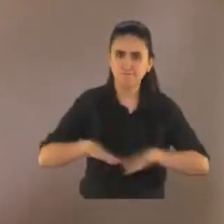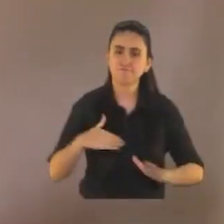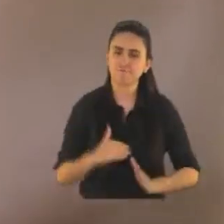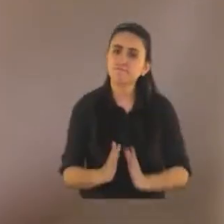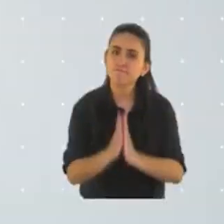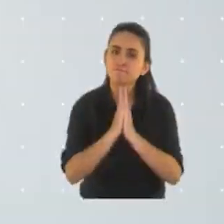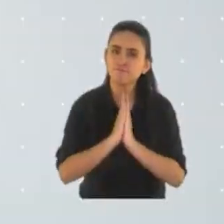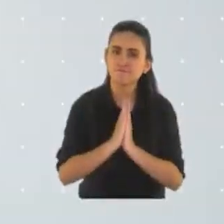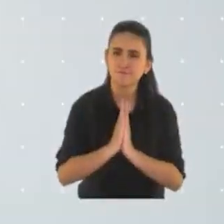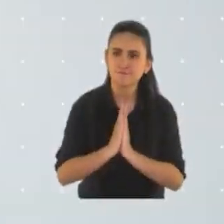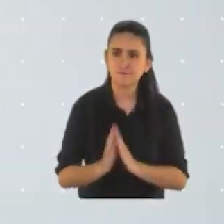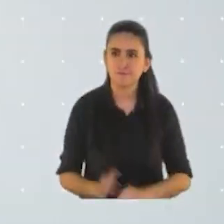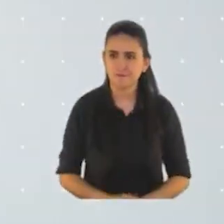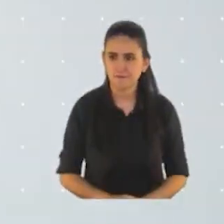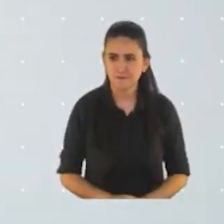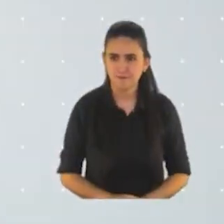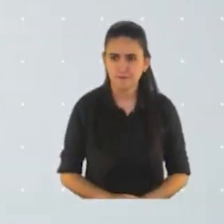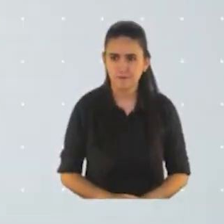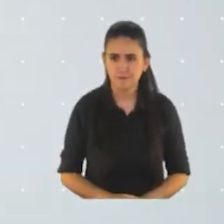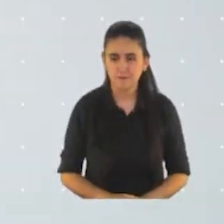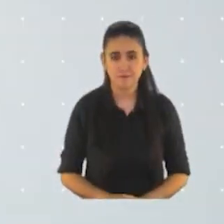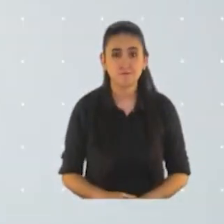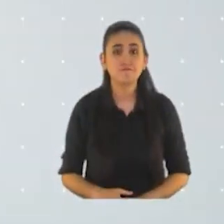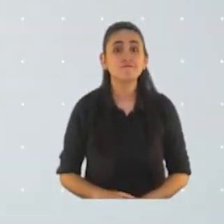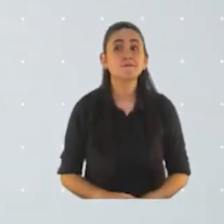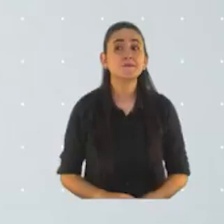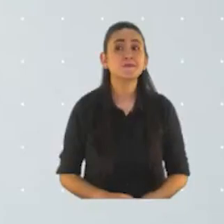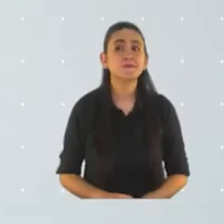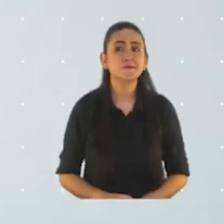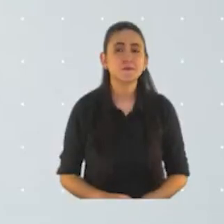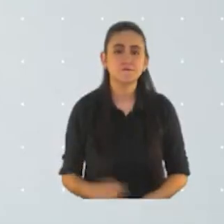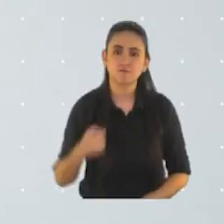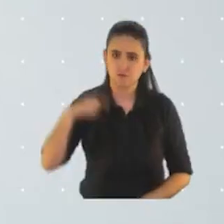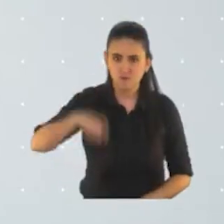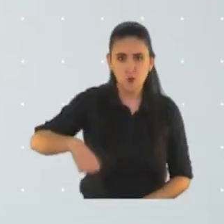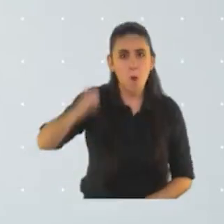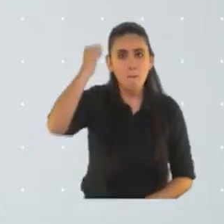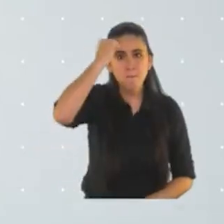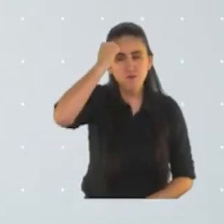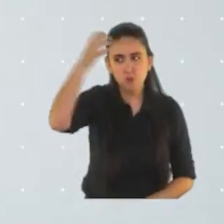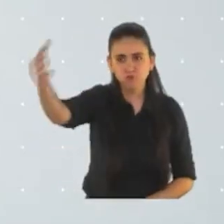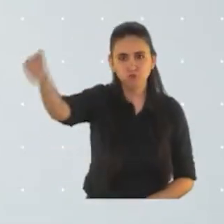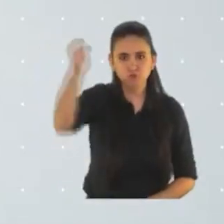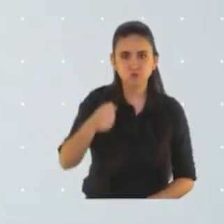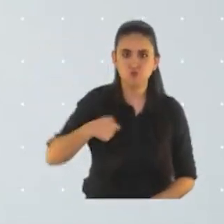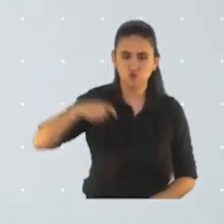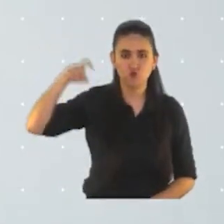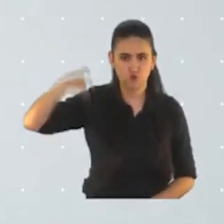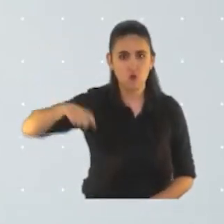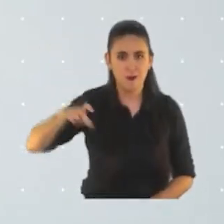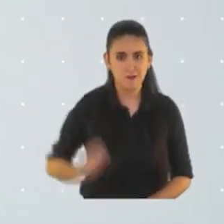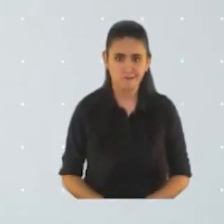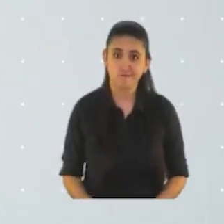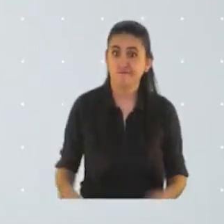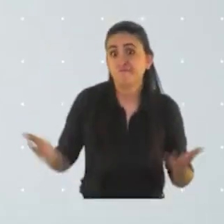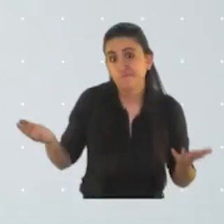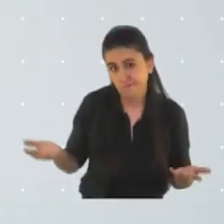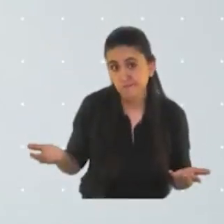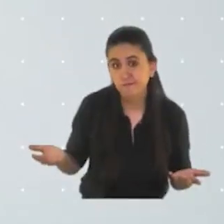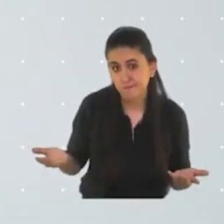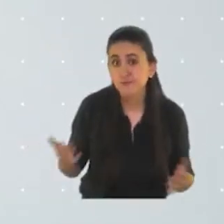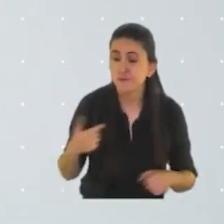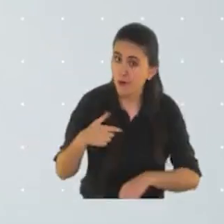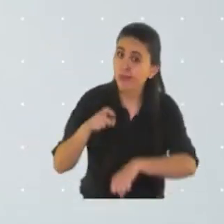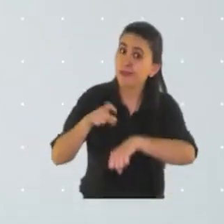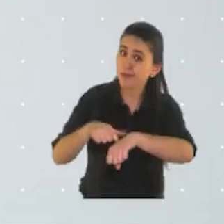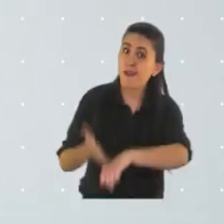pedido urgente hace un mes mi profesora se puede disfrutar su pensión y a pesar que ha dicho con